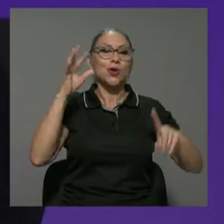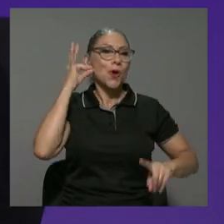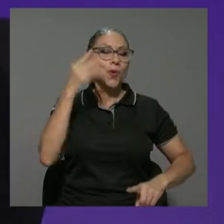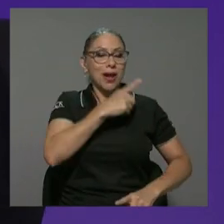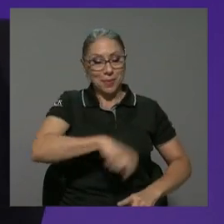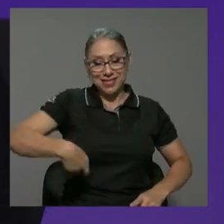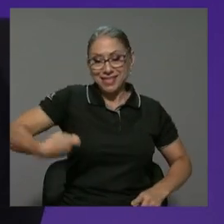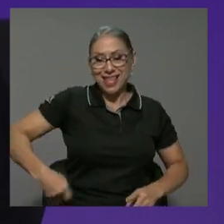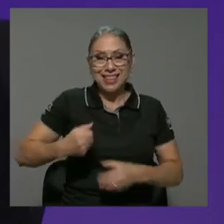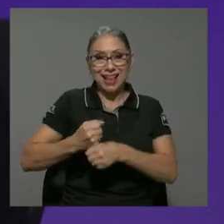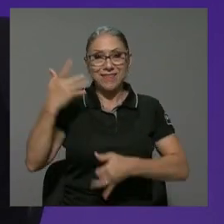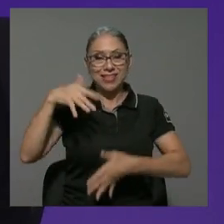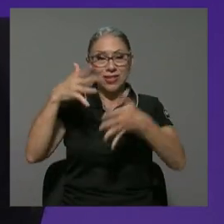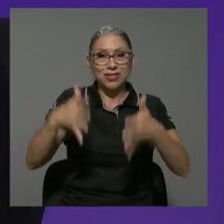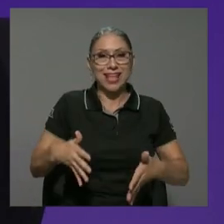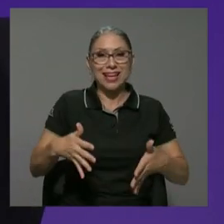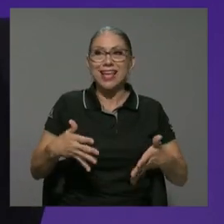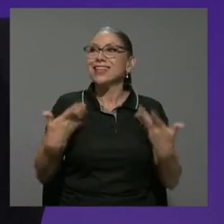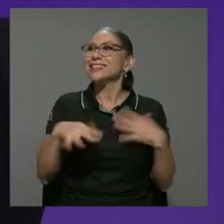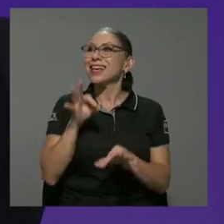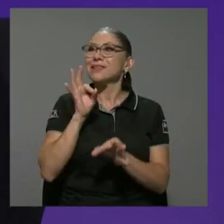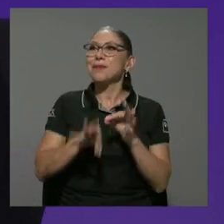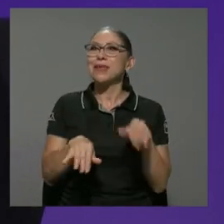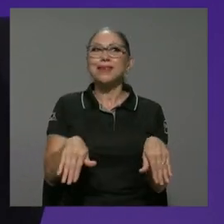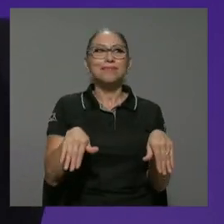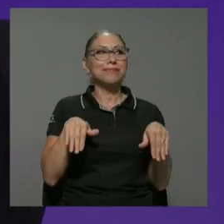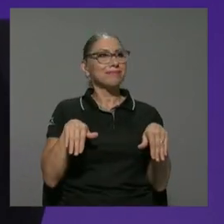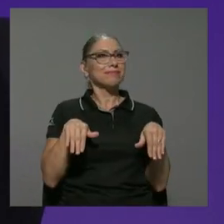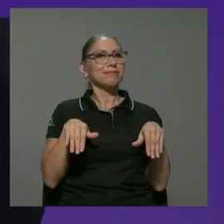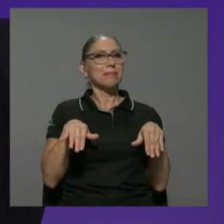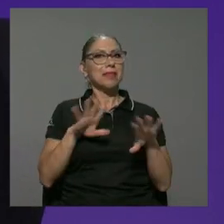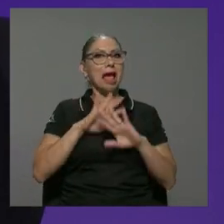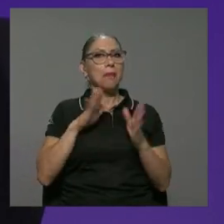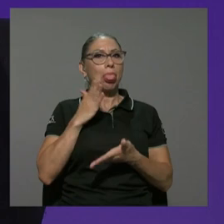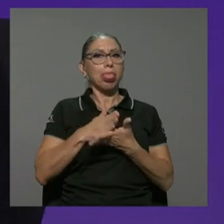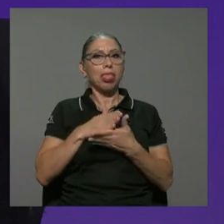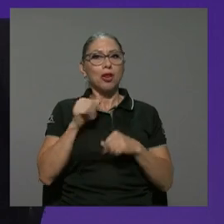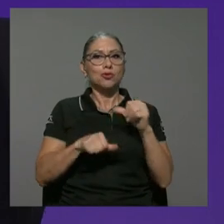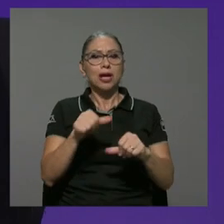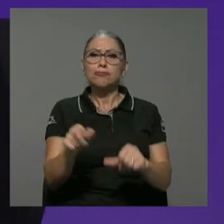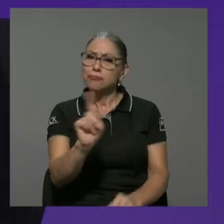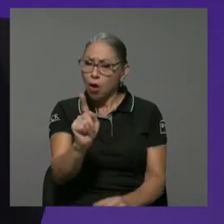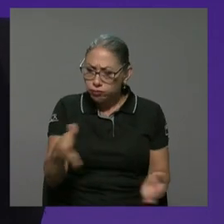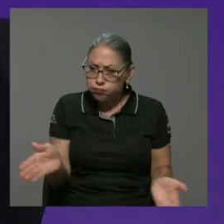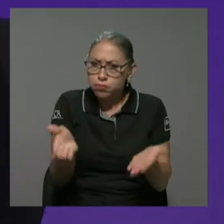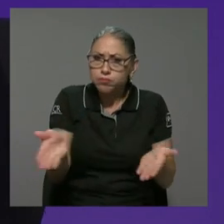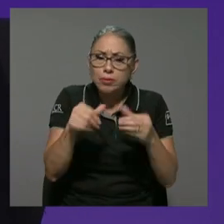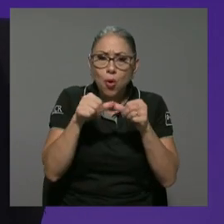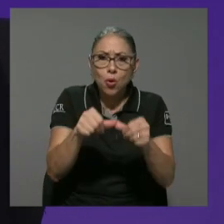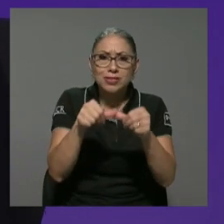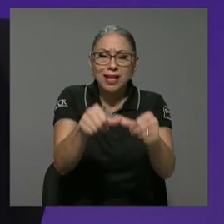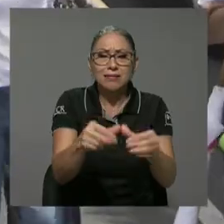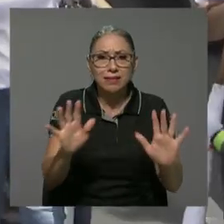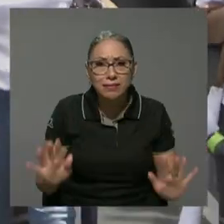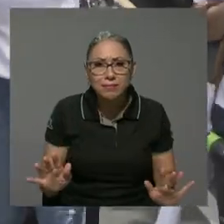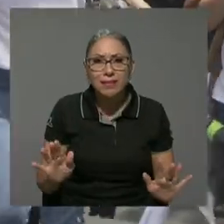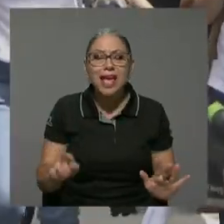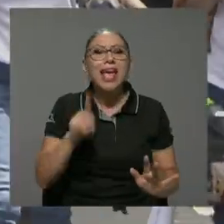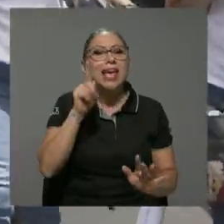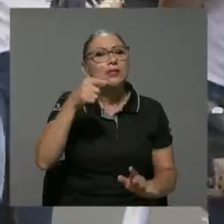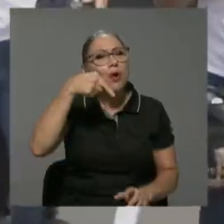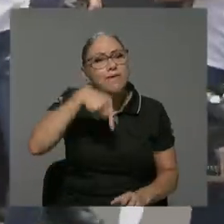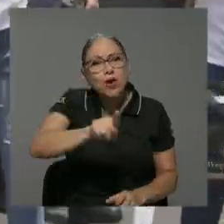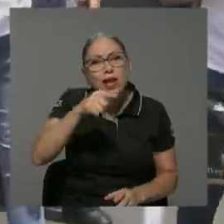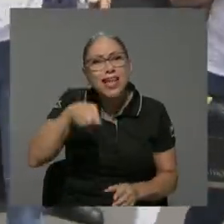Costa Rica. No podemos simplemente ya sentarnos y no seguir luchando, porque es algo constante y es una violencia ya